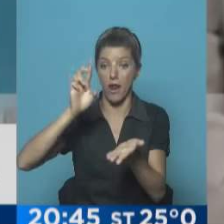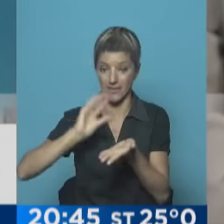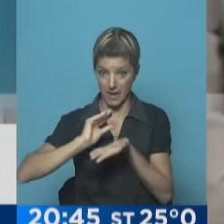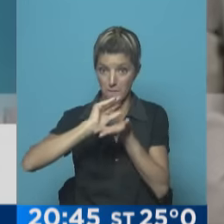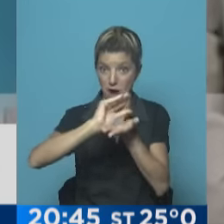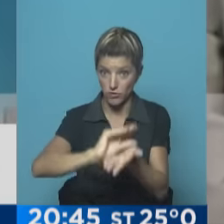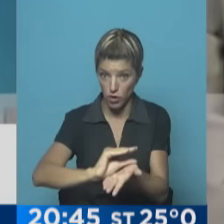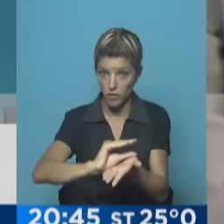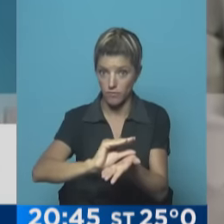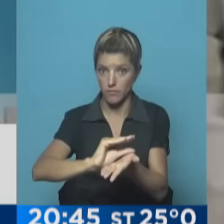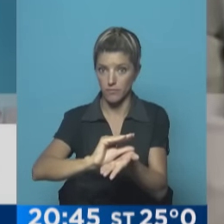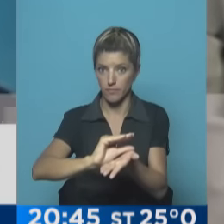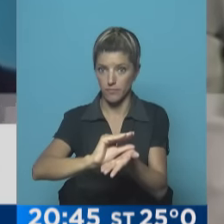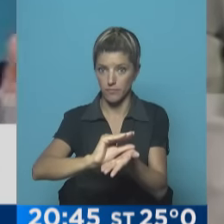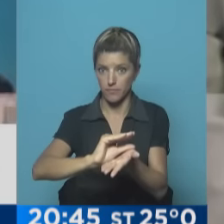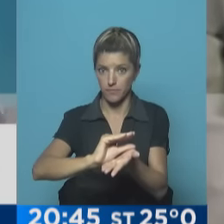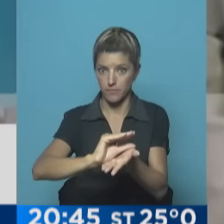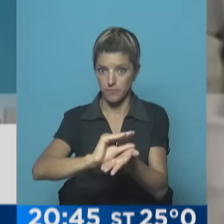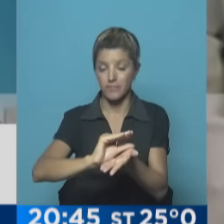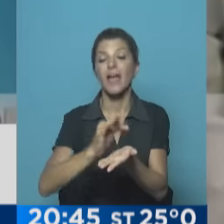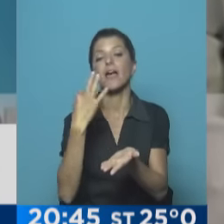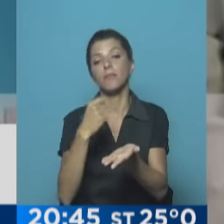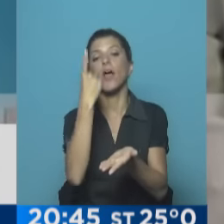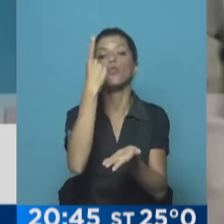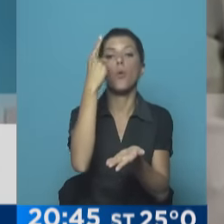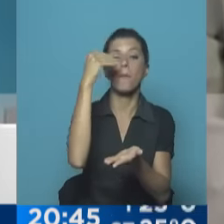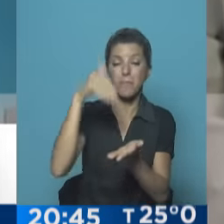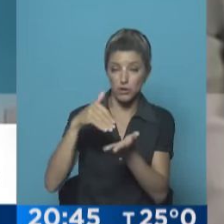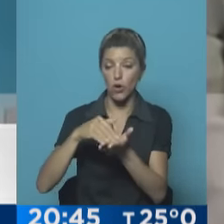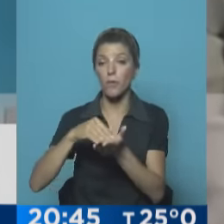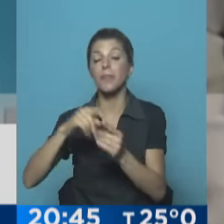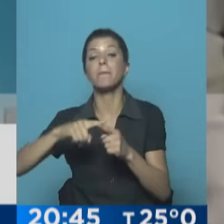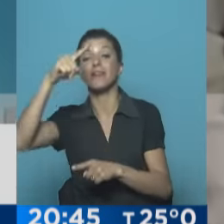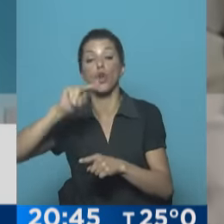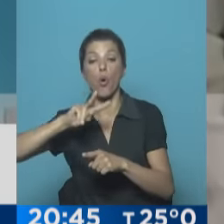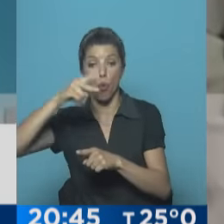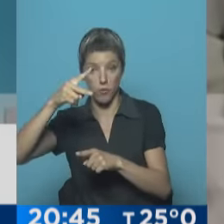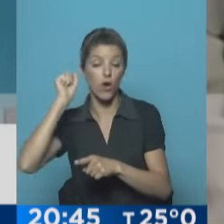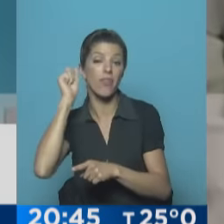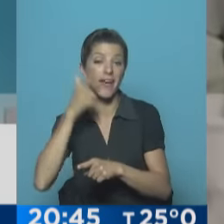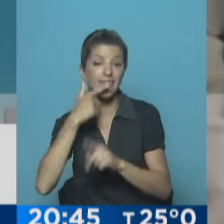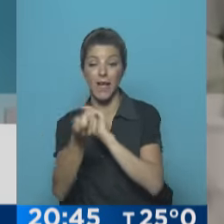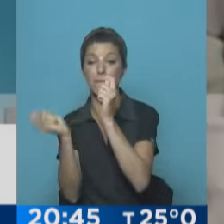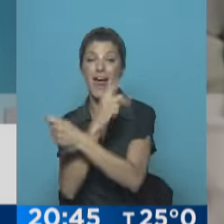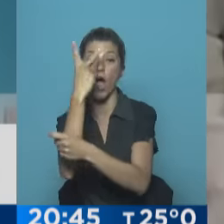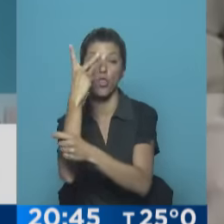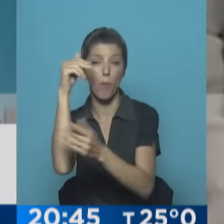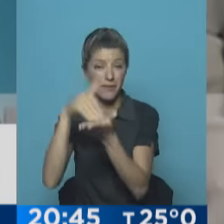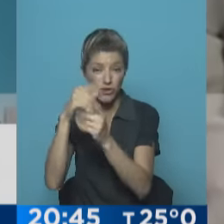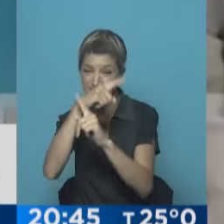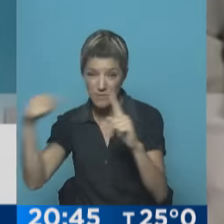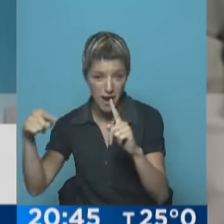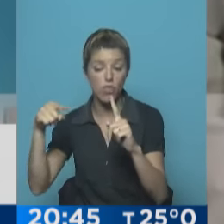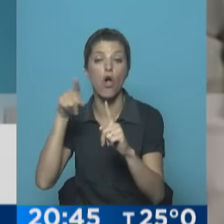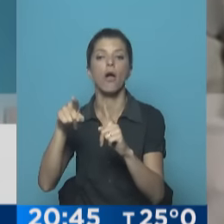que debería llegar de 1 millón de metros cúbicos de gas que están produciendo hoy a más de 2,5 millones, como parte